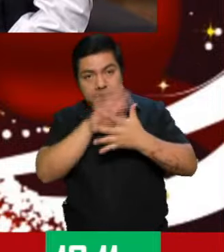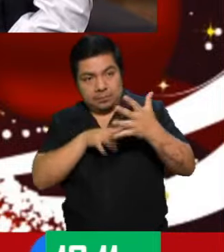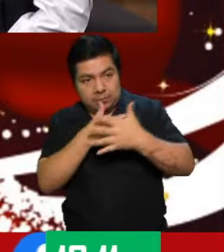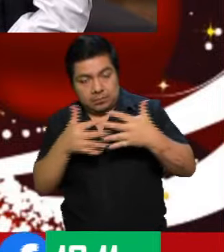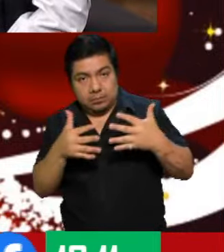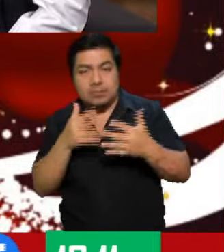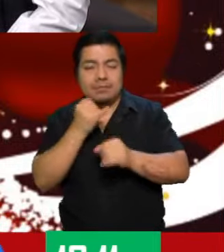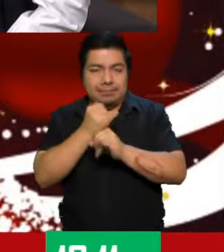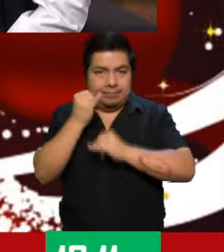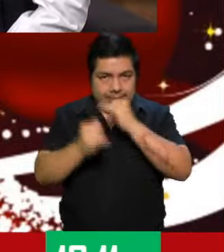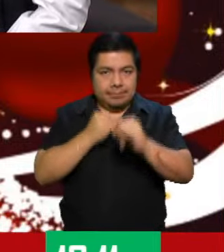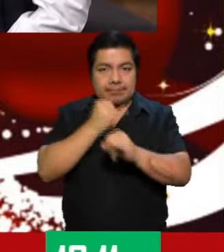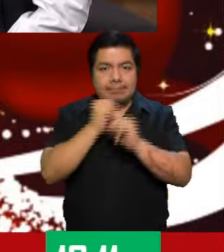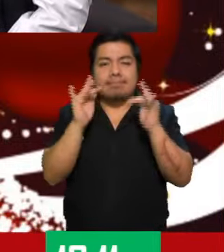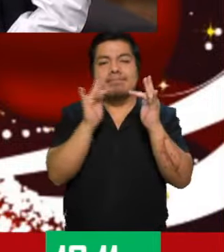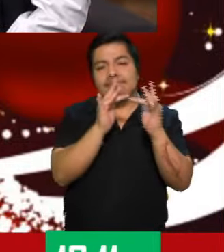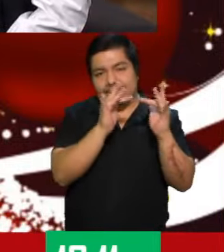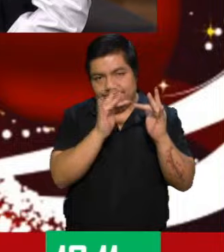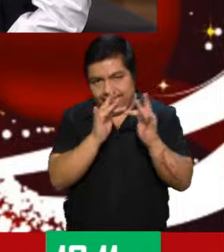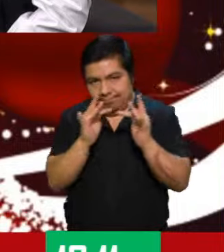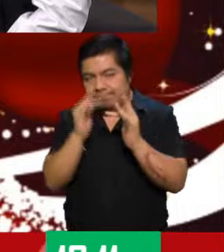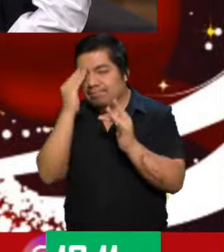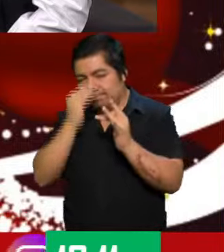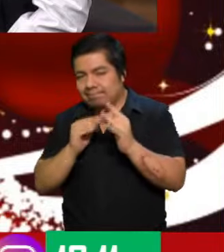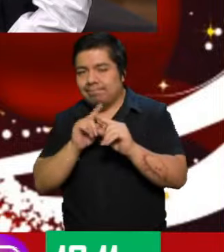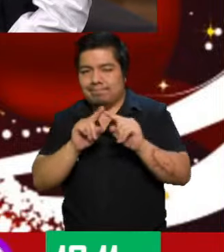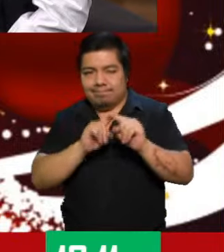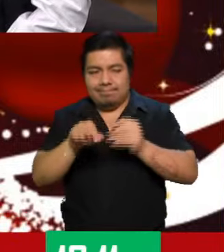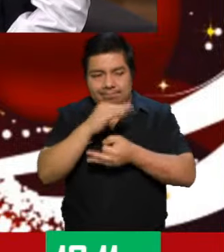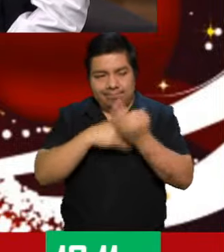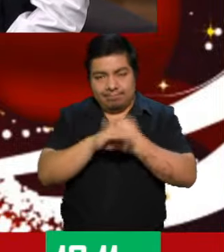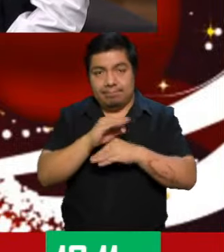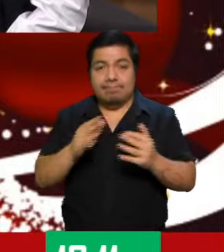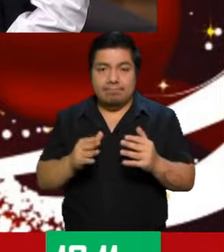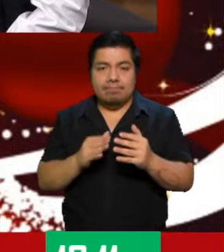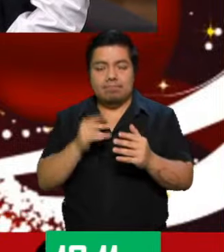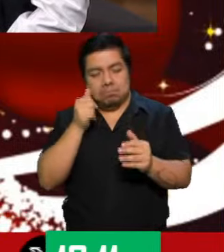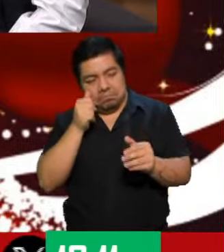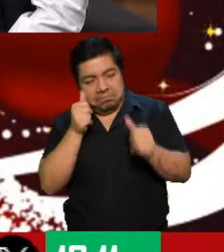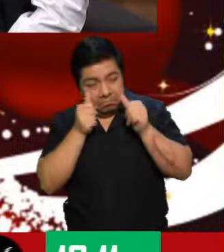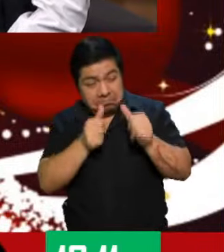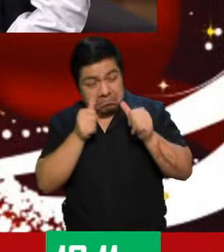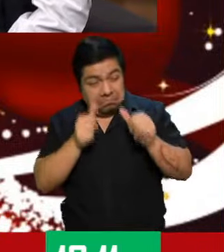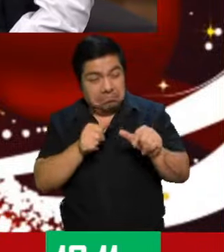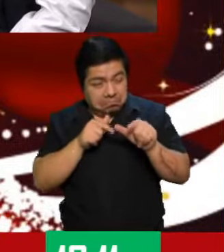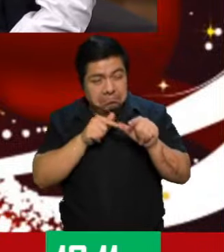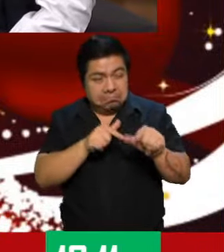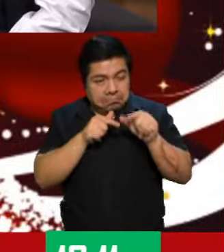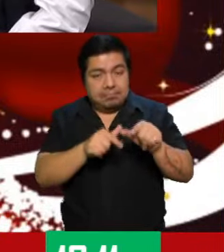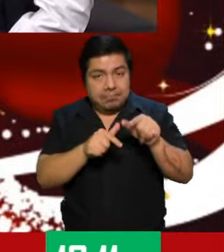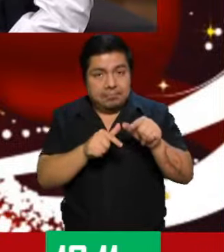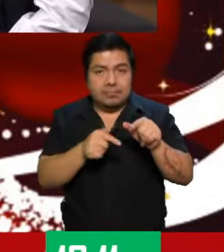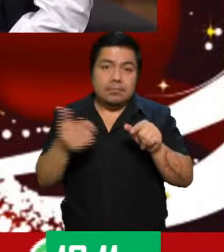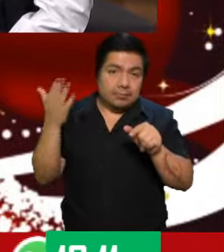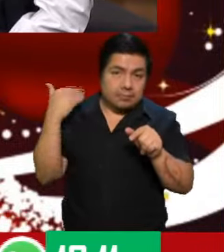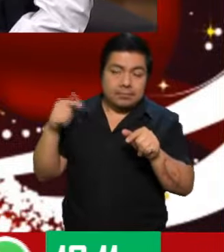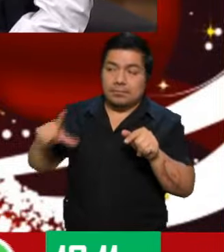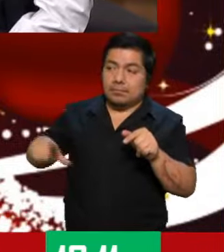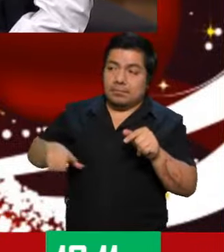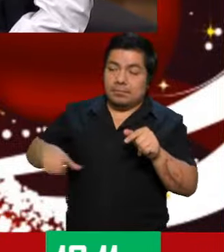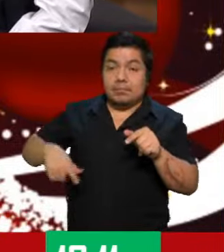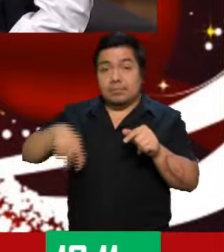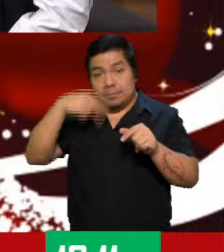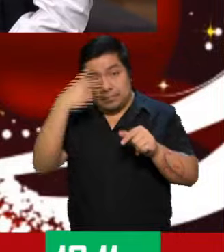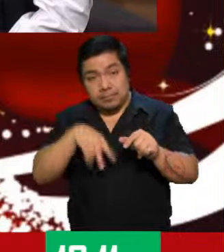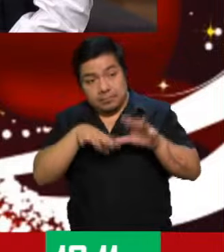carácter internacional que facilitan este delito. Lo seguimos atendiendo. Hace poco, en coordinación con el gobierno de México, se